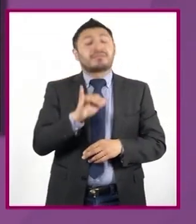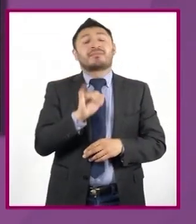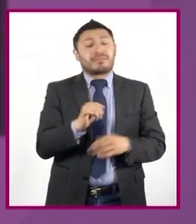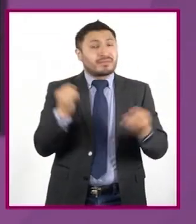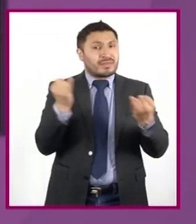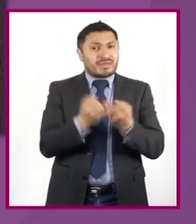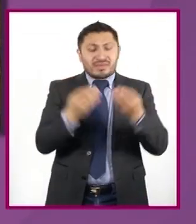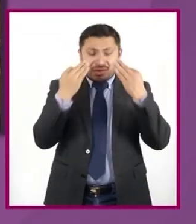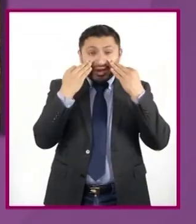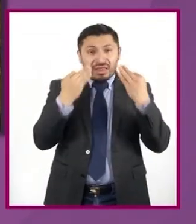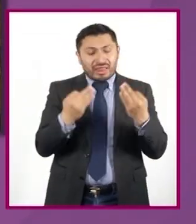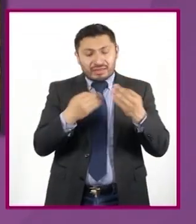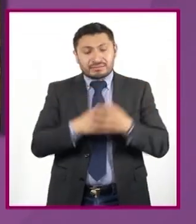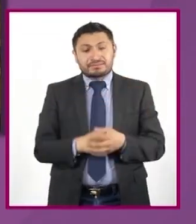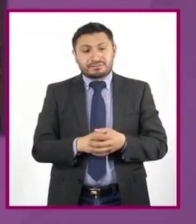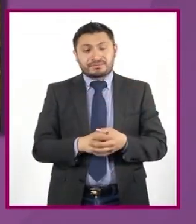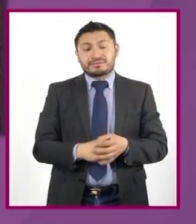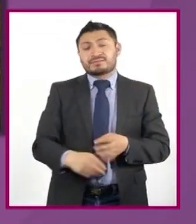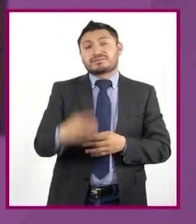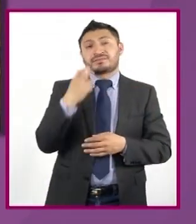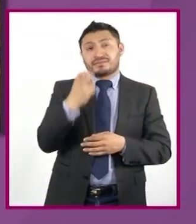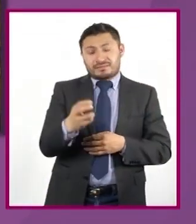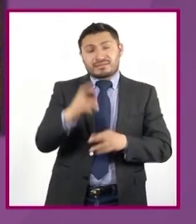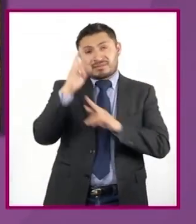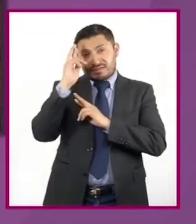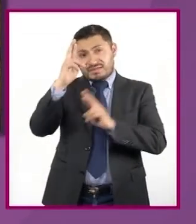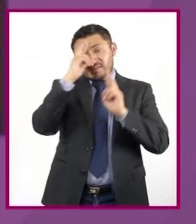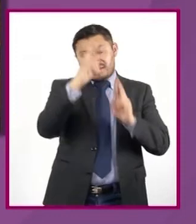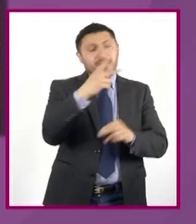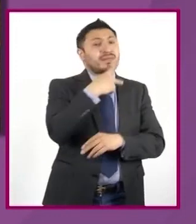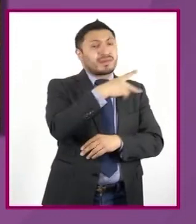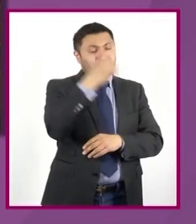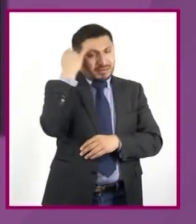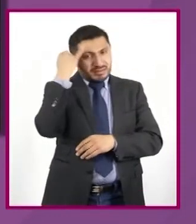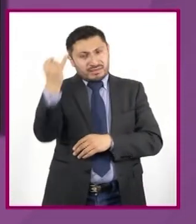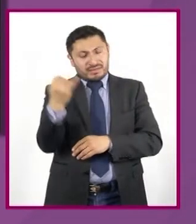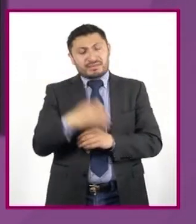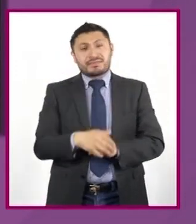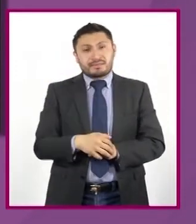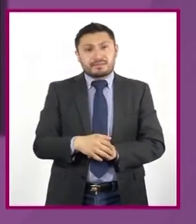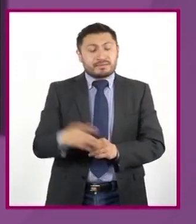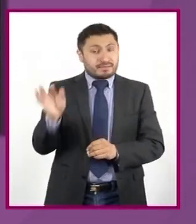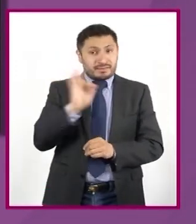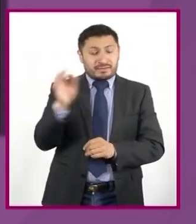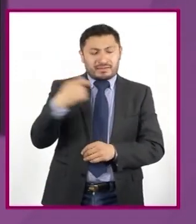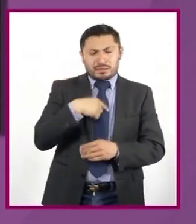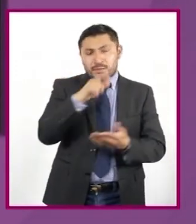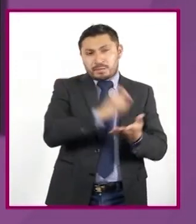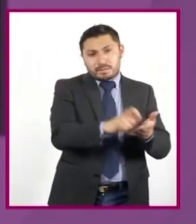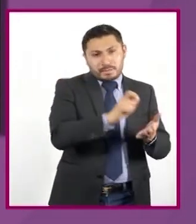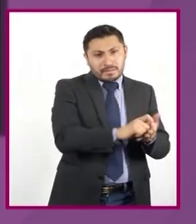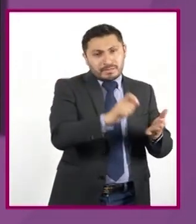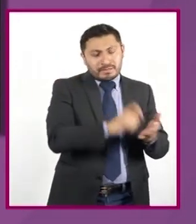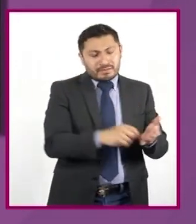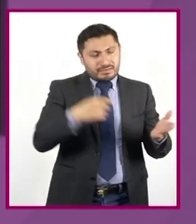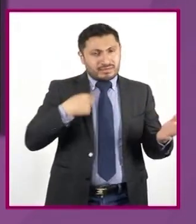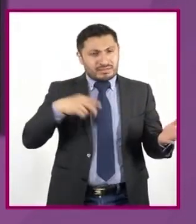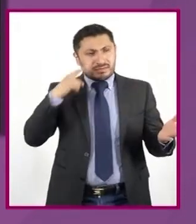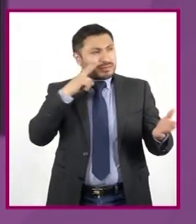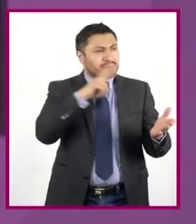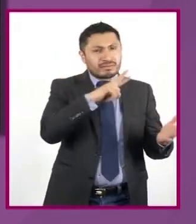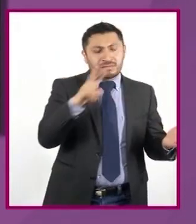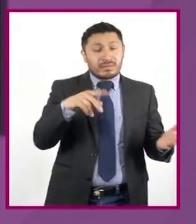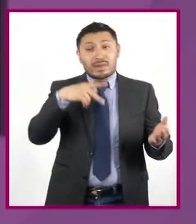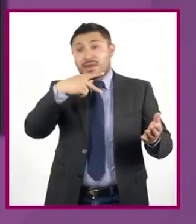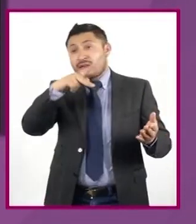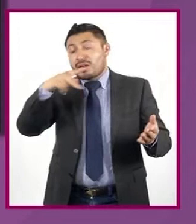los testimonios. Es justo que se le dé crédito a los autores de cualquier obra. Si yo hubiera escrito esto y veo que alguien más lo